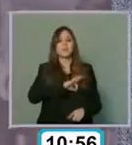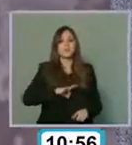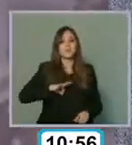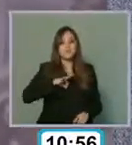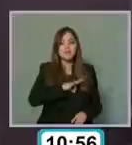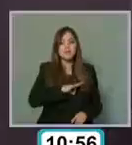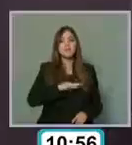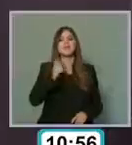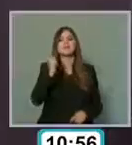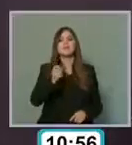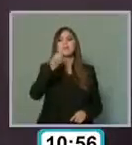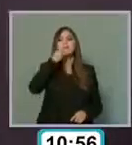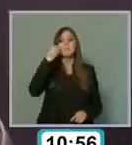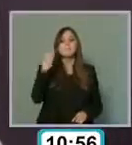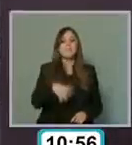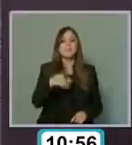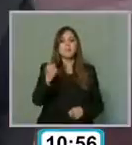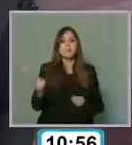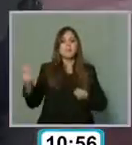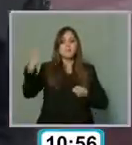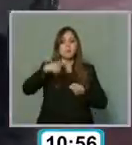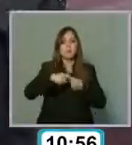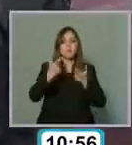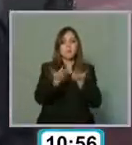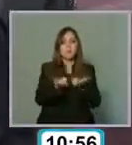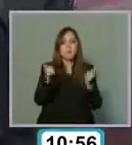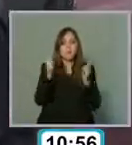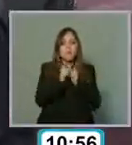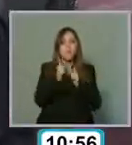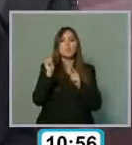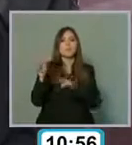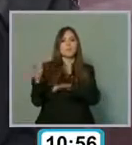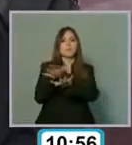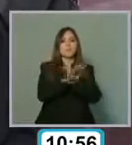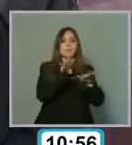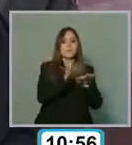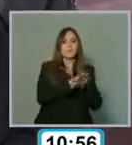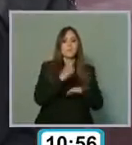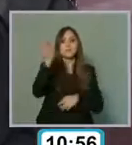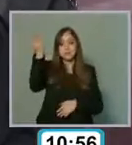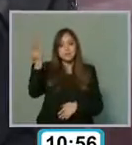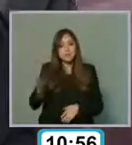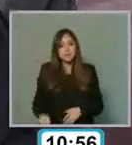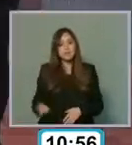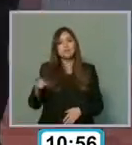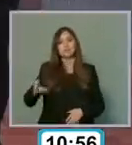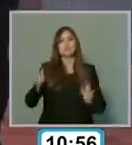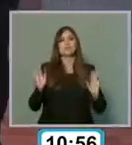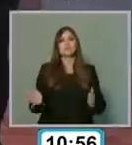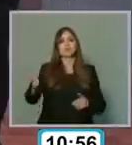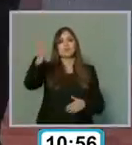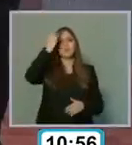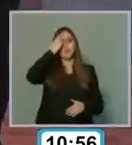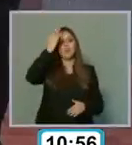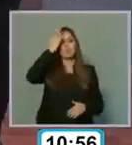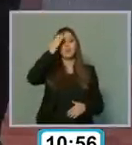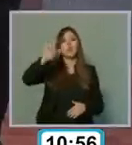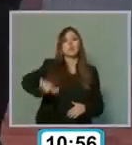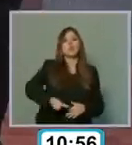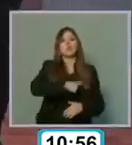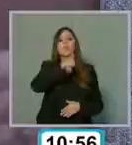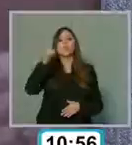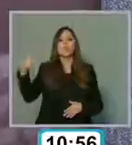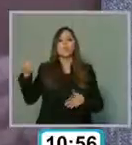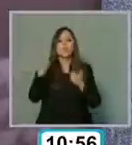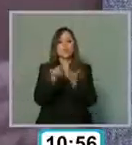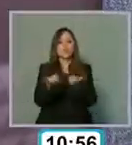padre que estén pues, en este proyecto que es una evolución en la cuestión musical de aquí del joven, porque pues, lo hemos conocido en otra, pues ahora sí